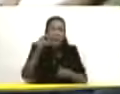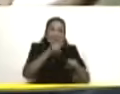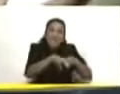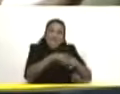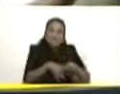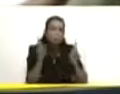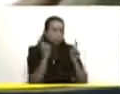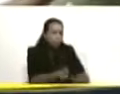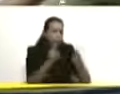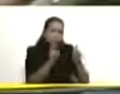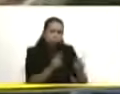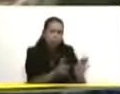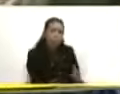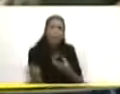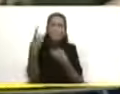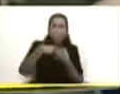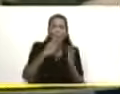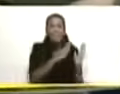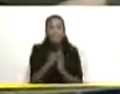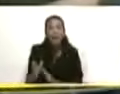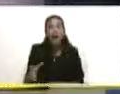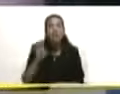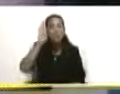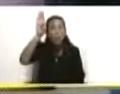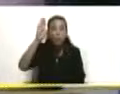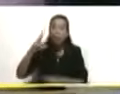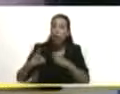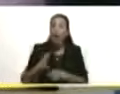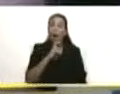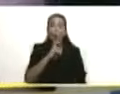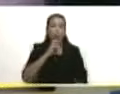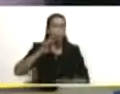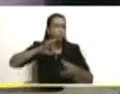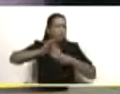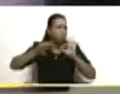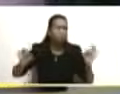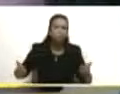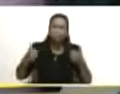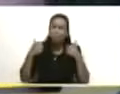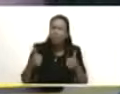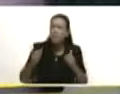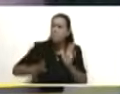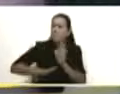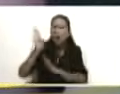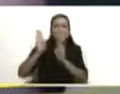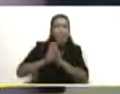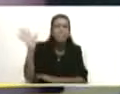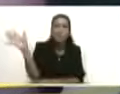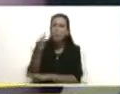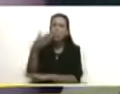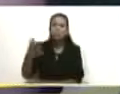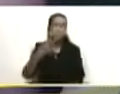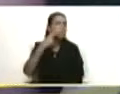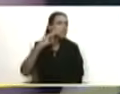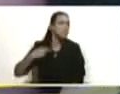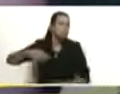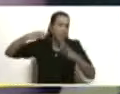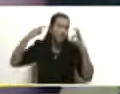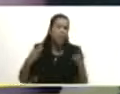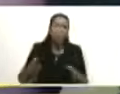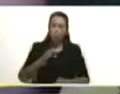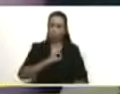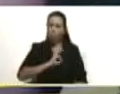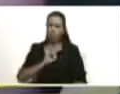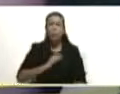pequeños y desde muy jóvenes los incorpora para que Venezuela siga brillando en el mundo deportivo y llevando la bandera de Venezuela en alto con las